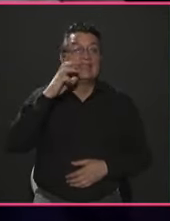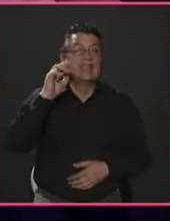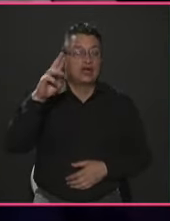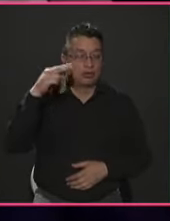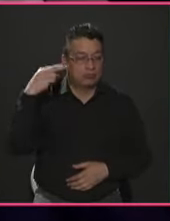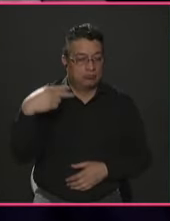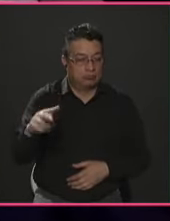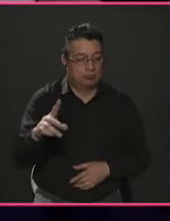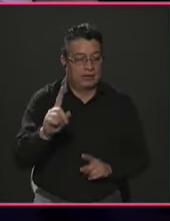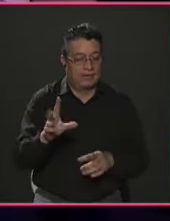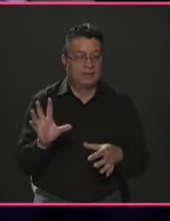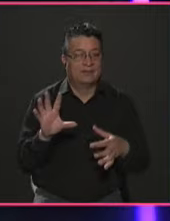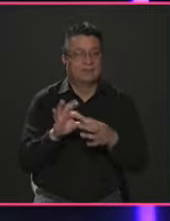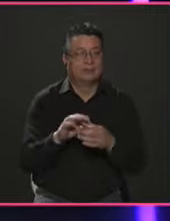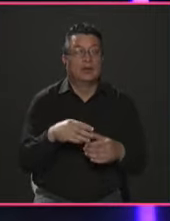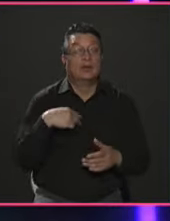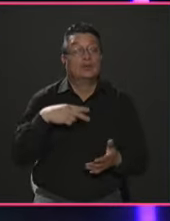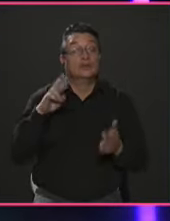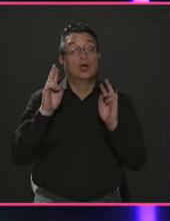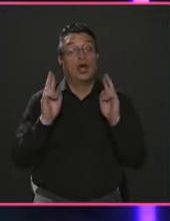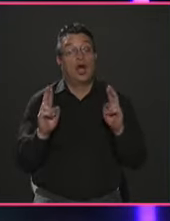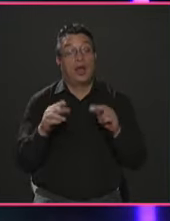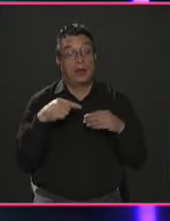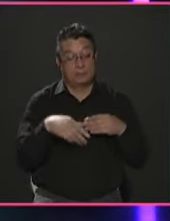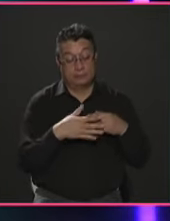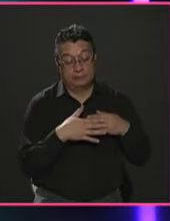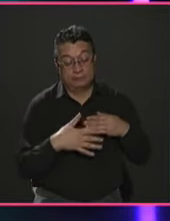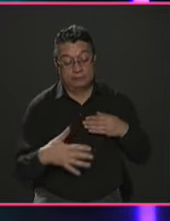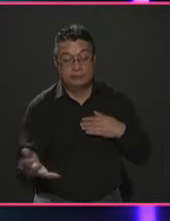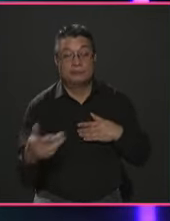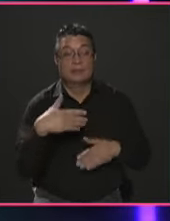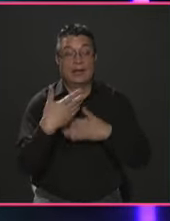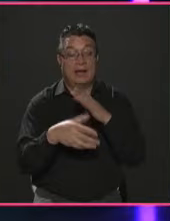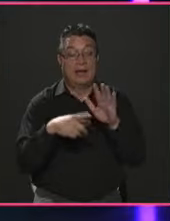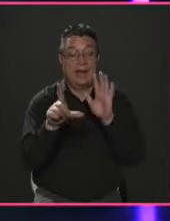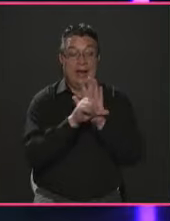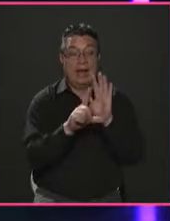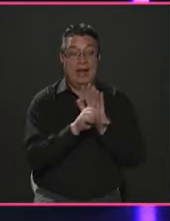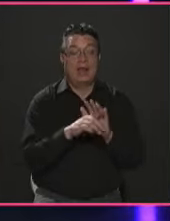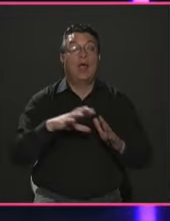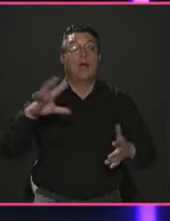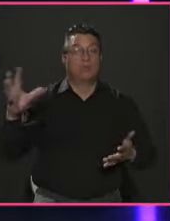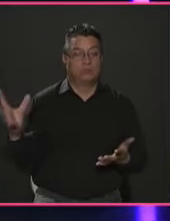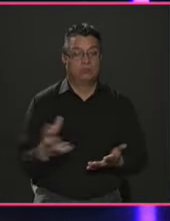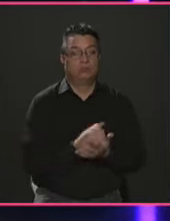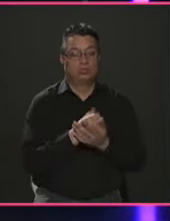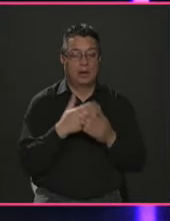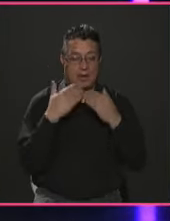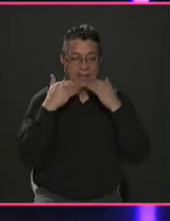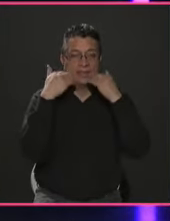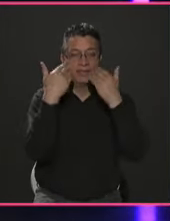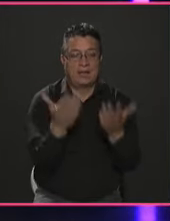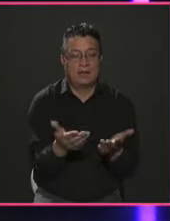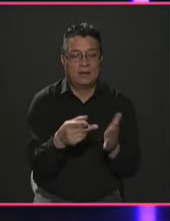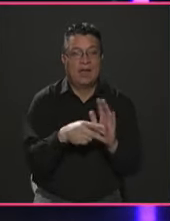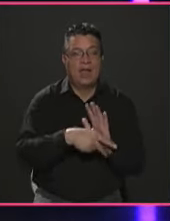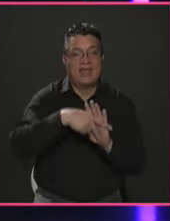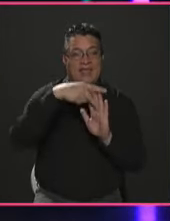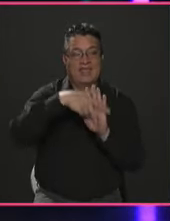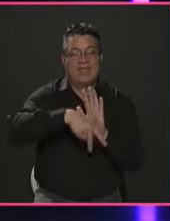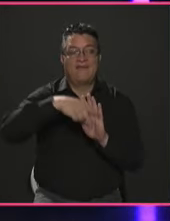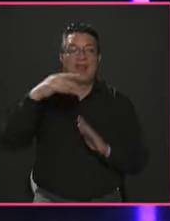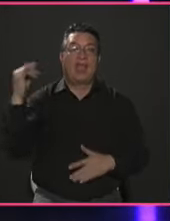ejecutivo esperamos durante el transcurso del proceso legislativo lograr darle los niveles de